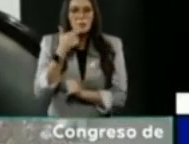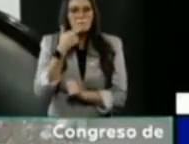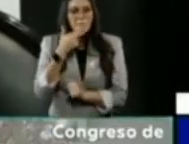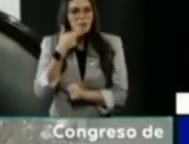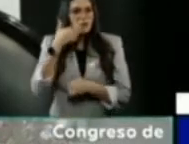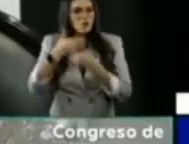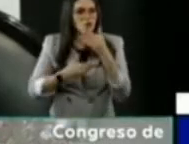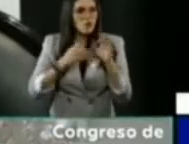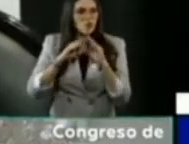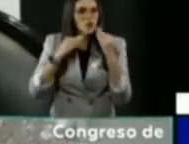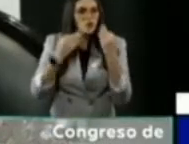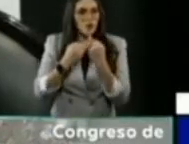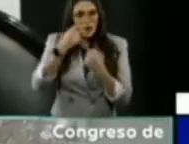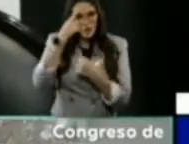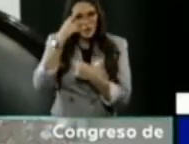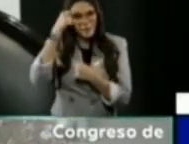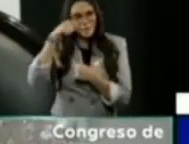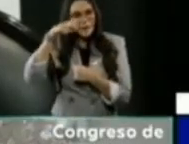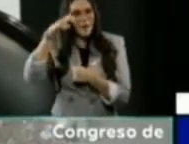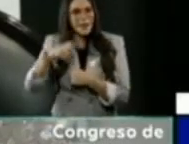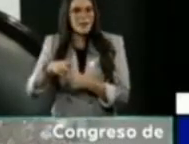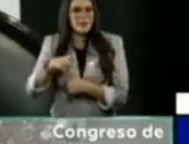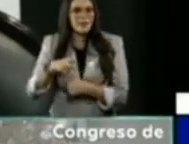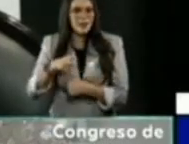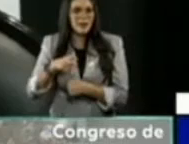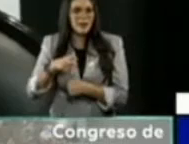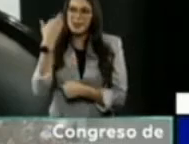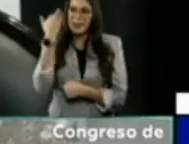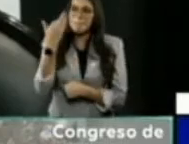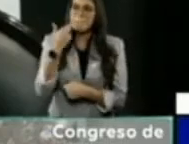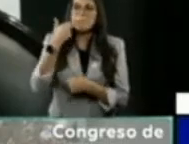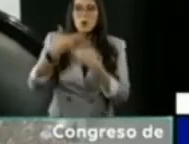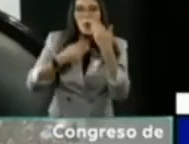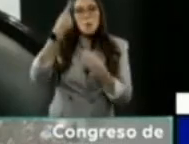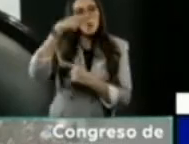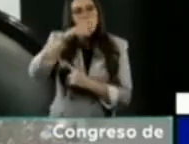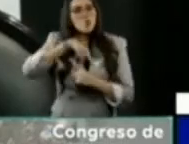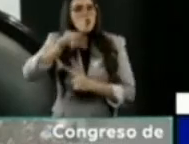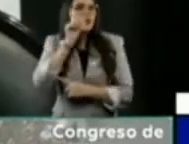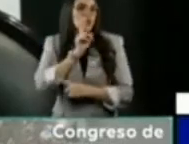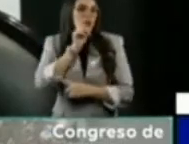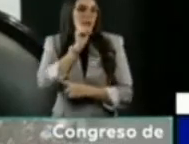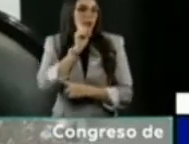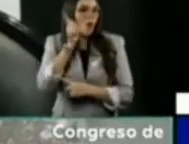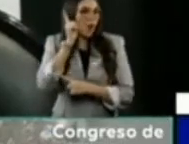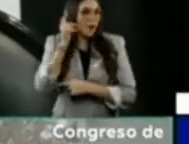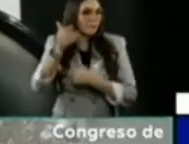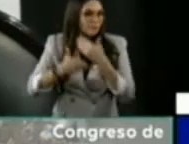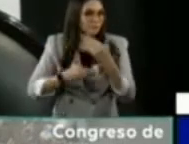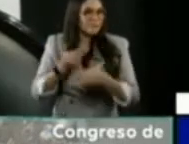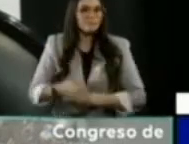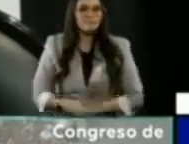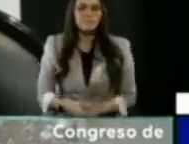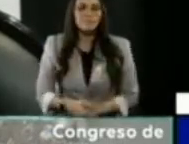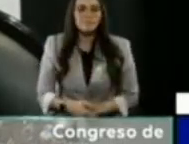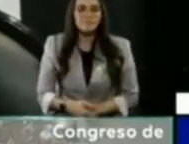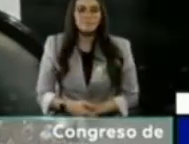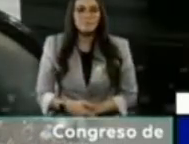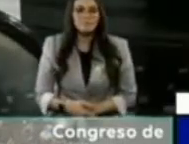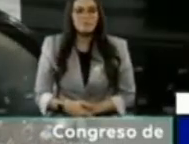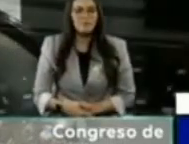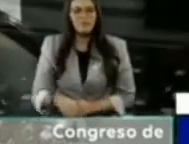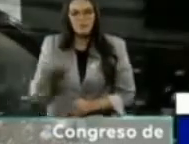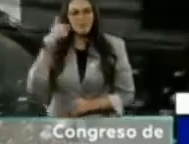seguridad. Imagínate en solitario, de por sí no salen, apretarlo, y Genaro García Luna va a terminar entregando toda